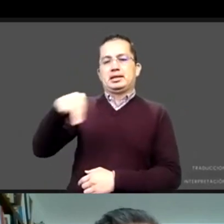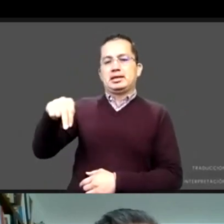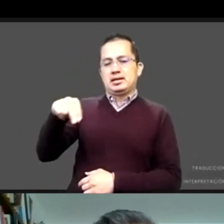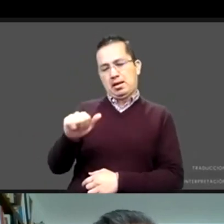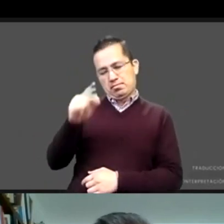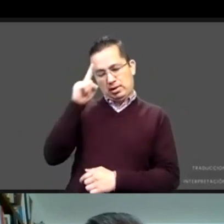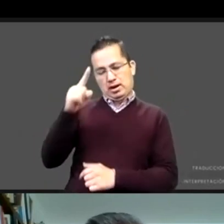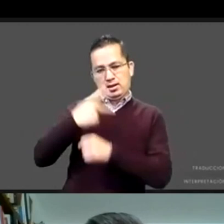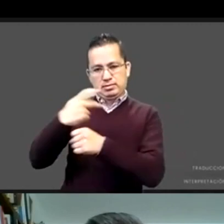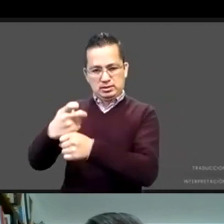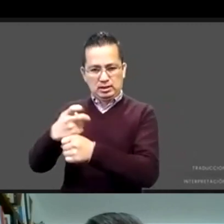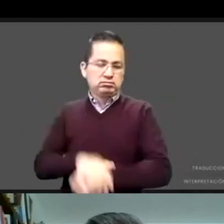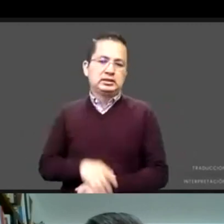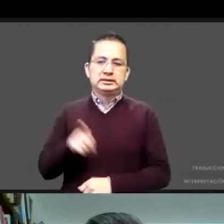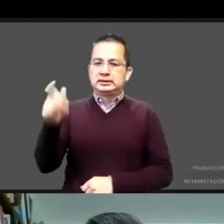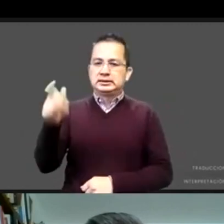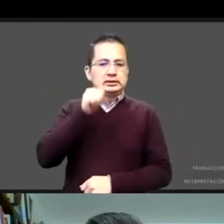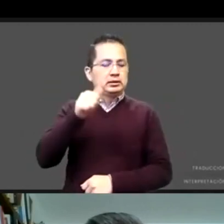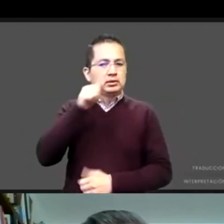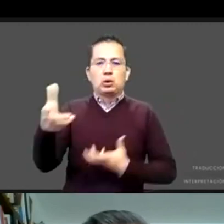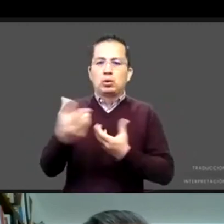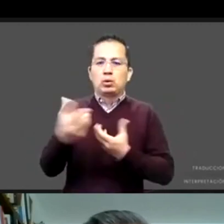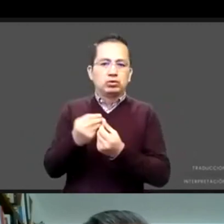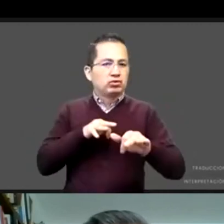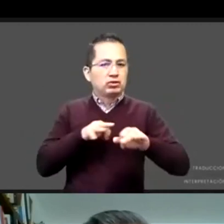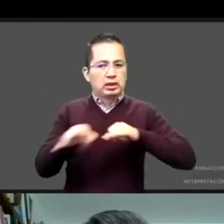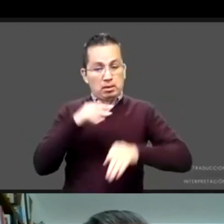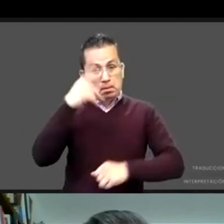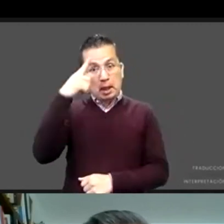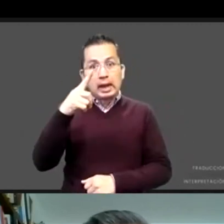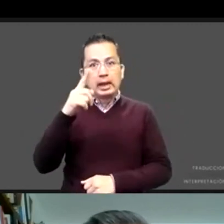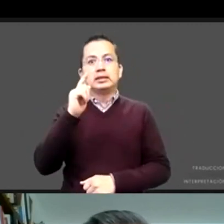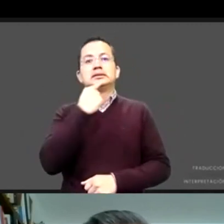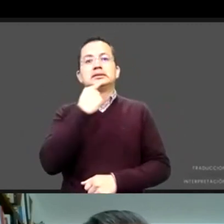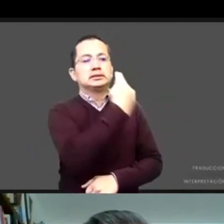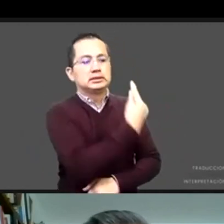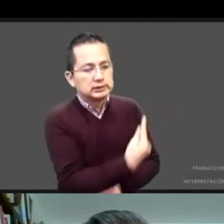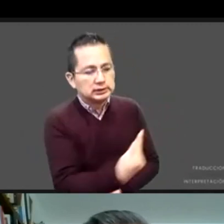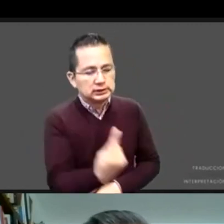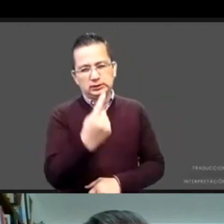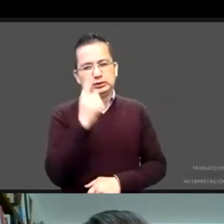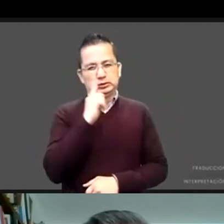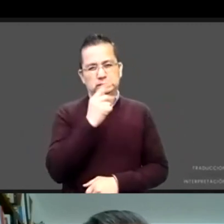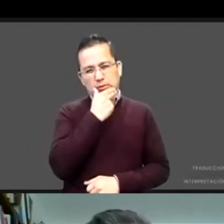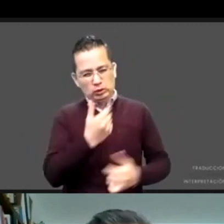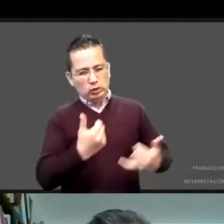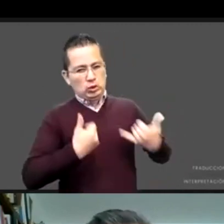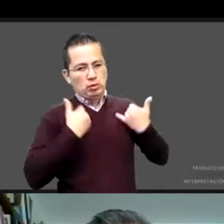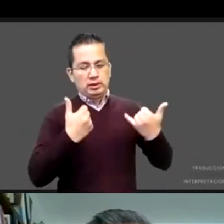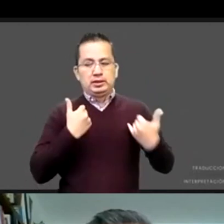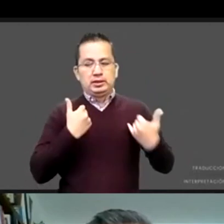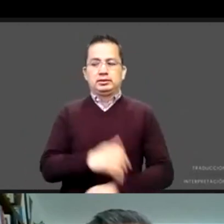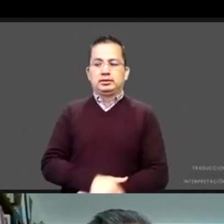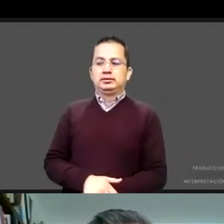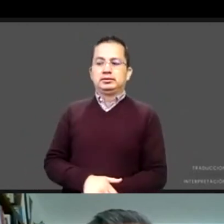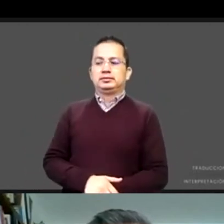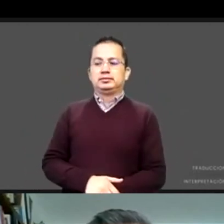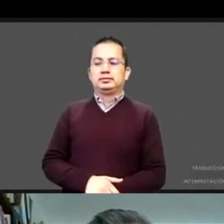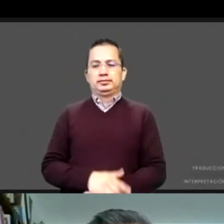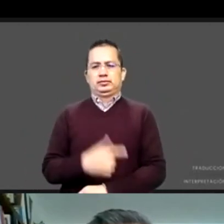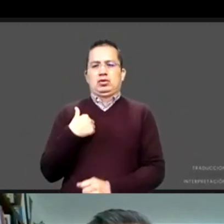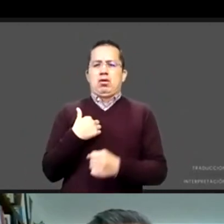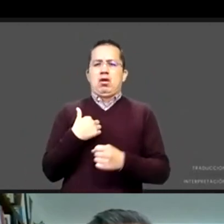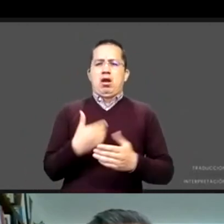trabajo conjunto que nos interesa muchísimo con las y los niñas y adolescentes. Y me voy a permitir hacer una presentación